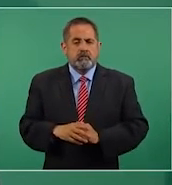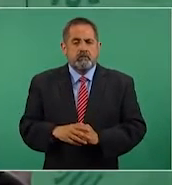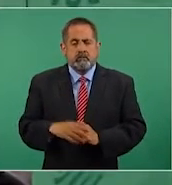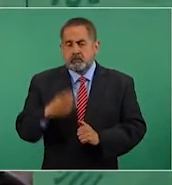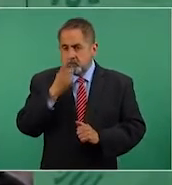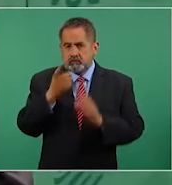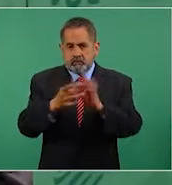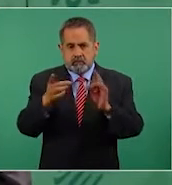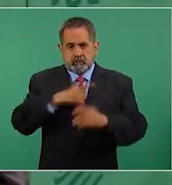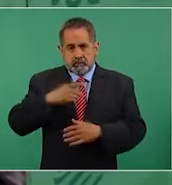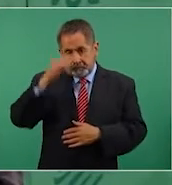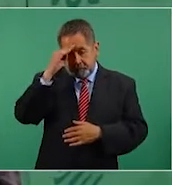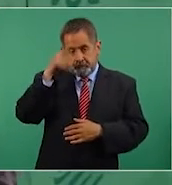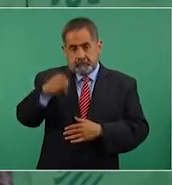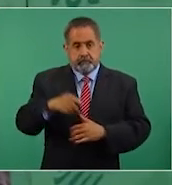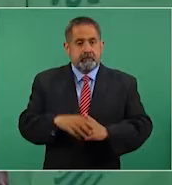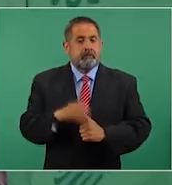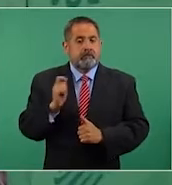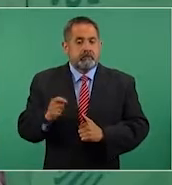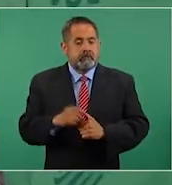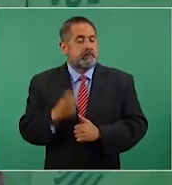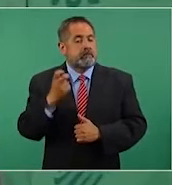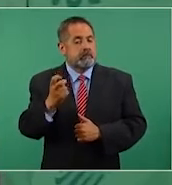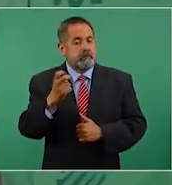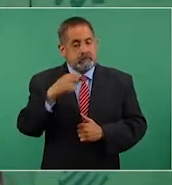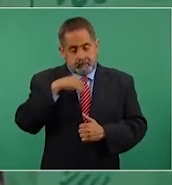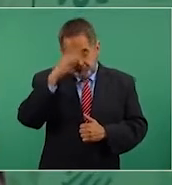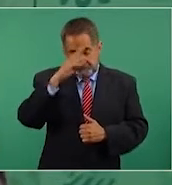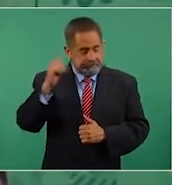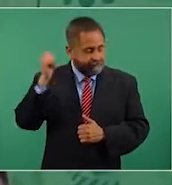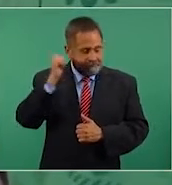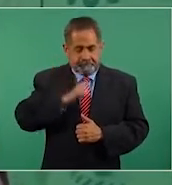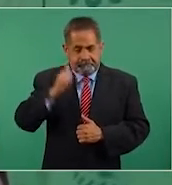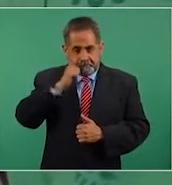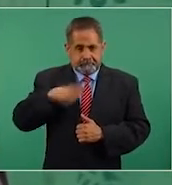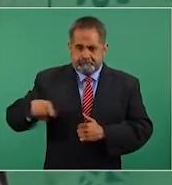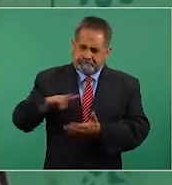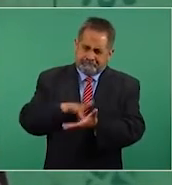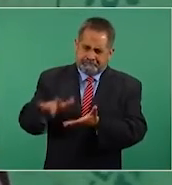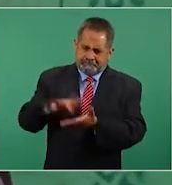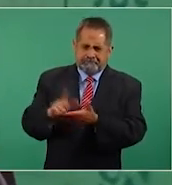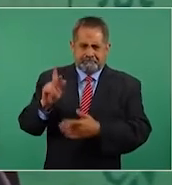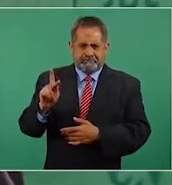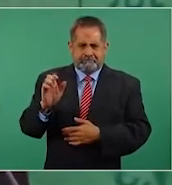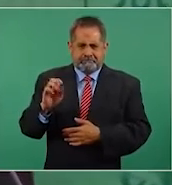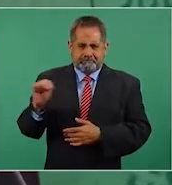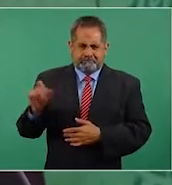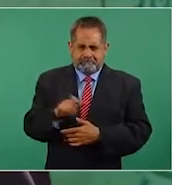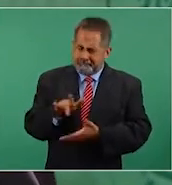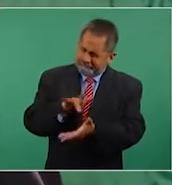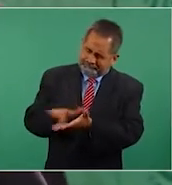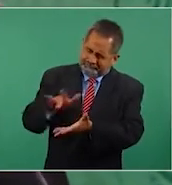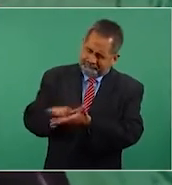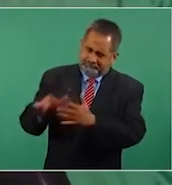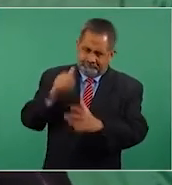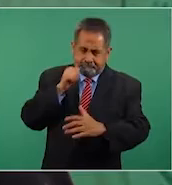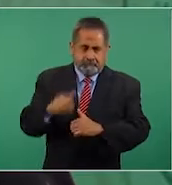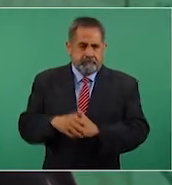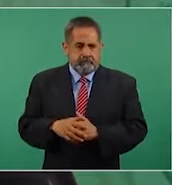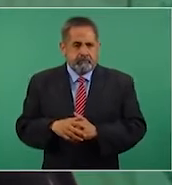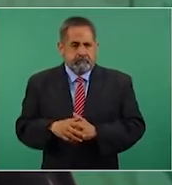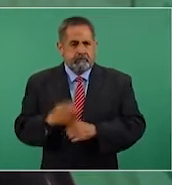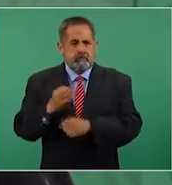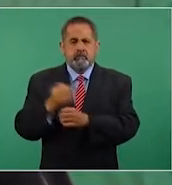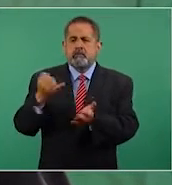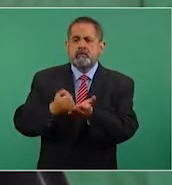se tiene que tomar en cuenta. Vamos, por eso, siempre a apoyar a Pemex. Ahora le estamos bajando